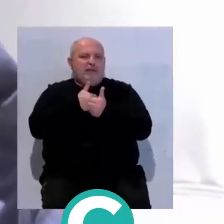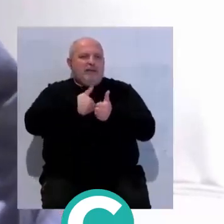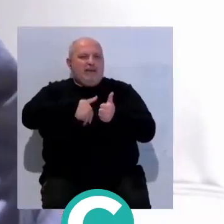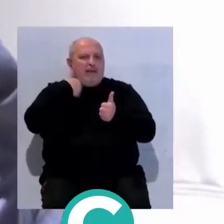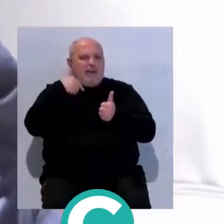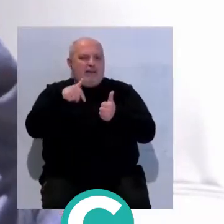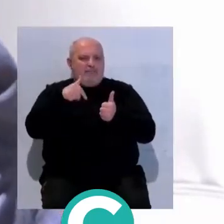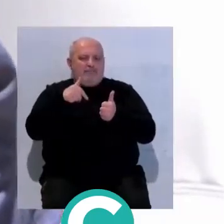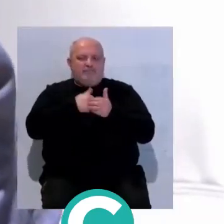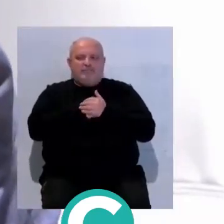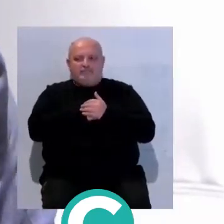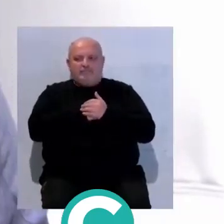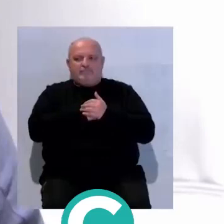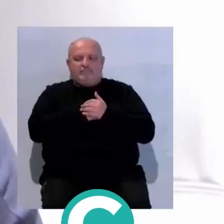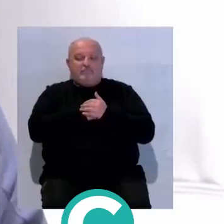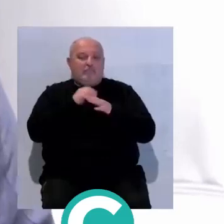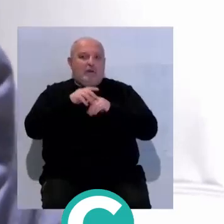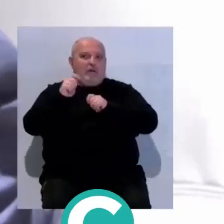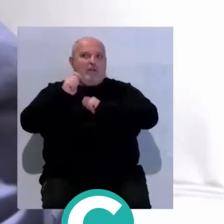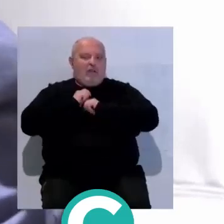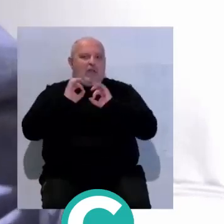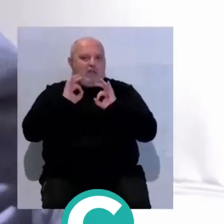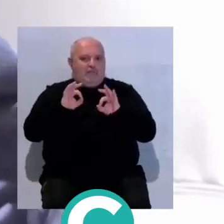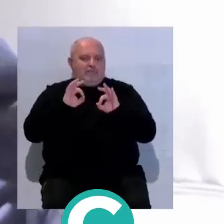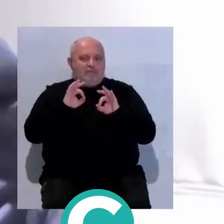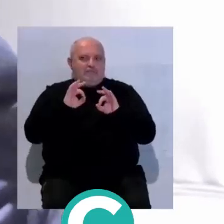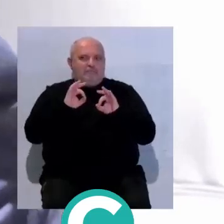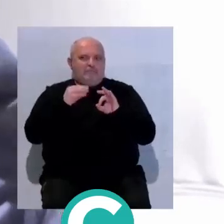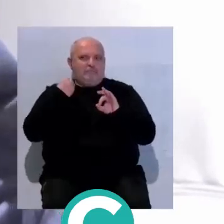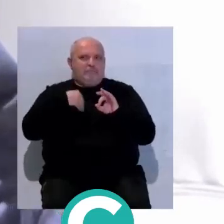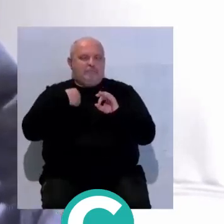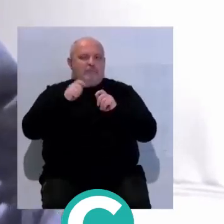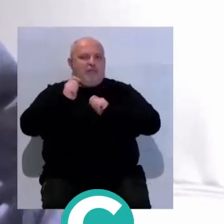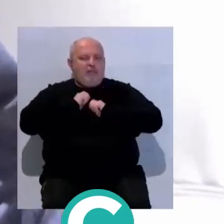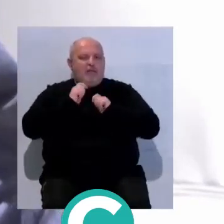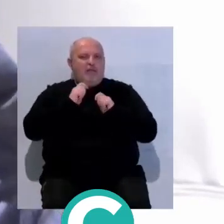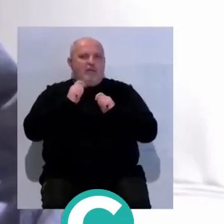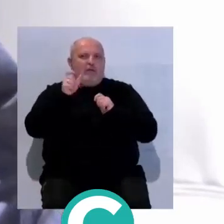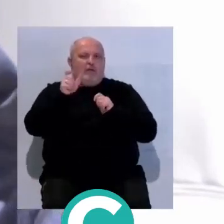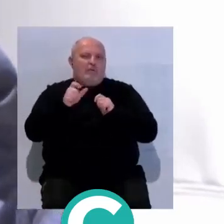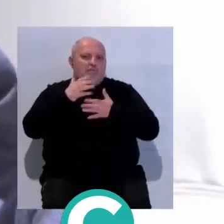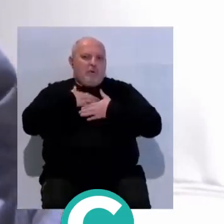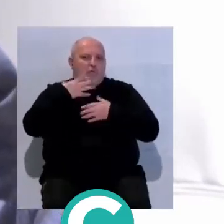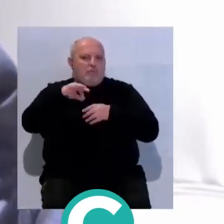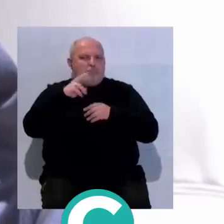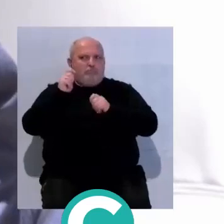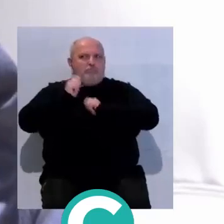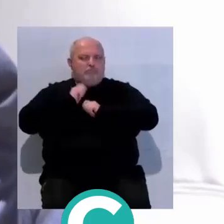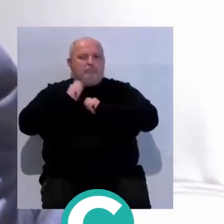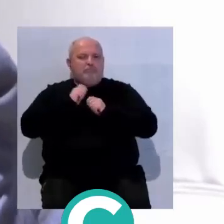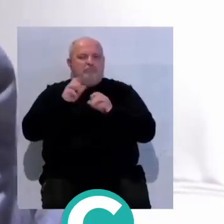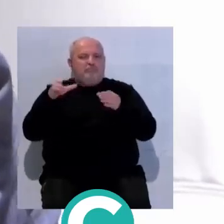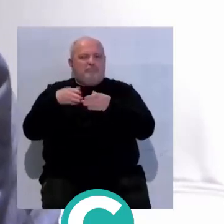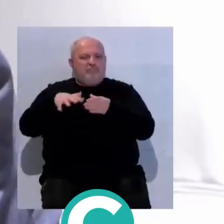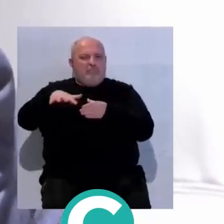General, porque me lo trasladan así los investigadores, es decir, no es una percepción mía, sino que me traslada aquí la